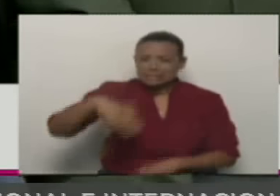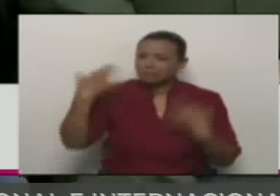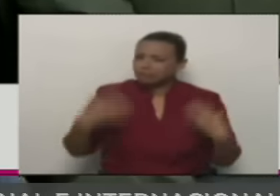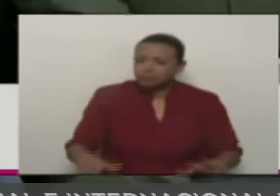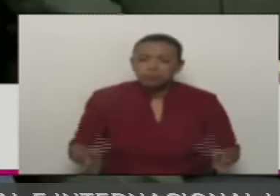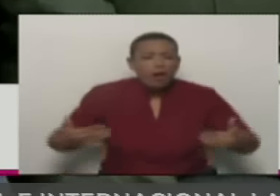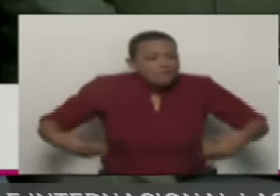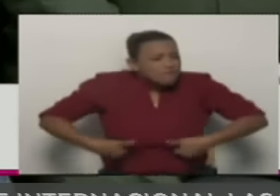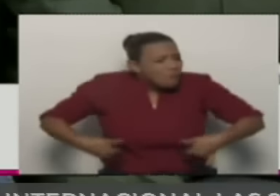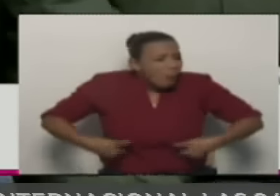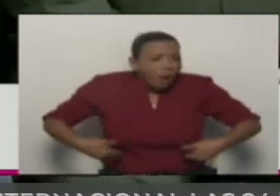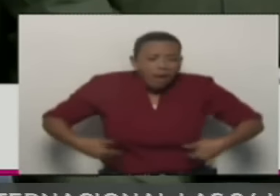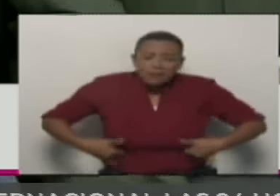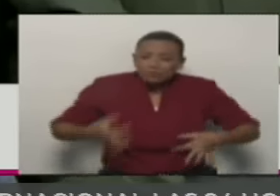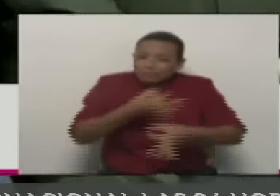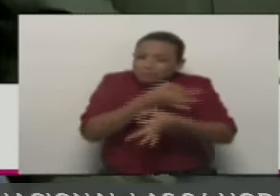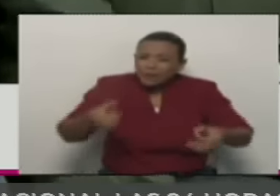un esfuerzo